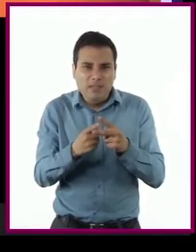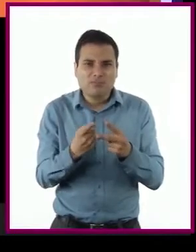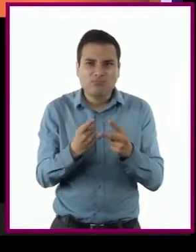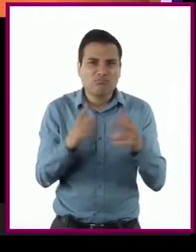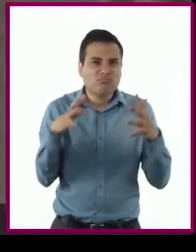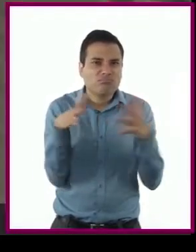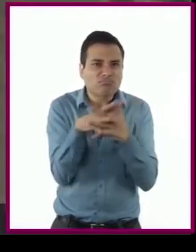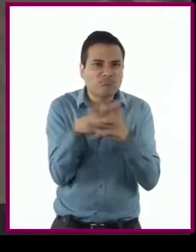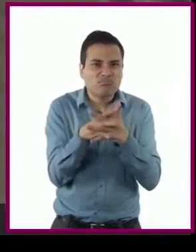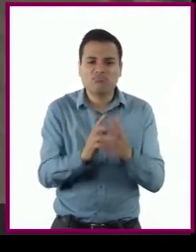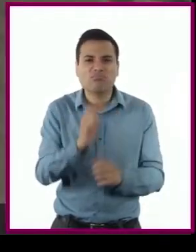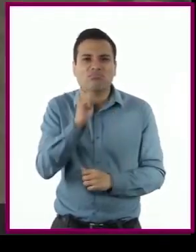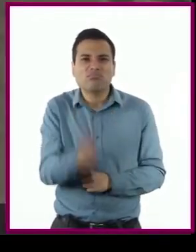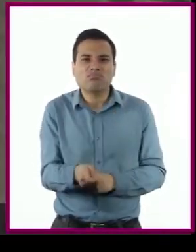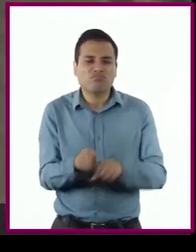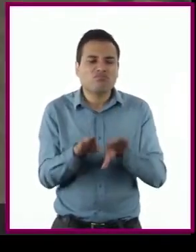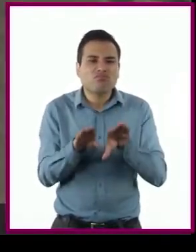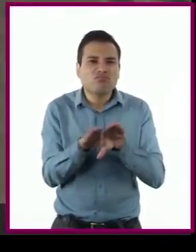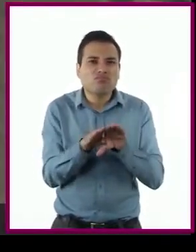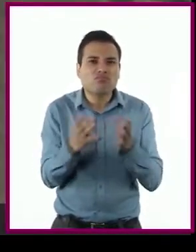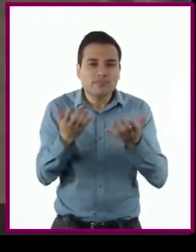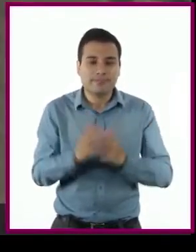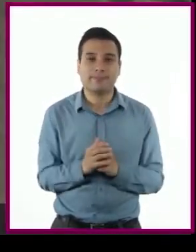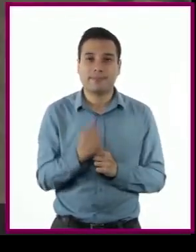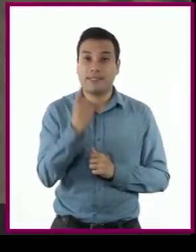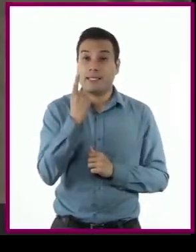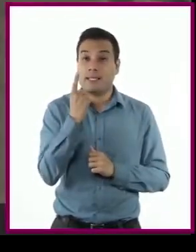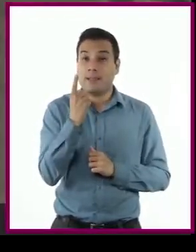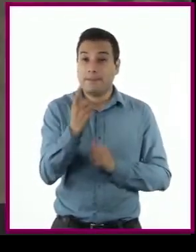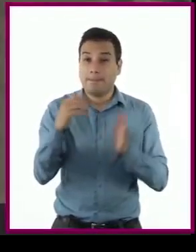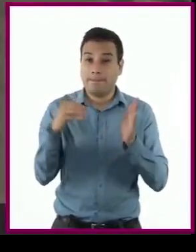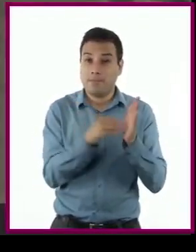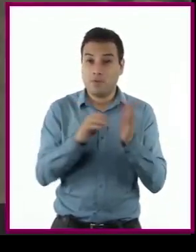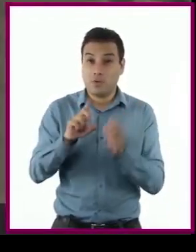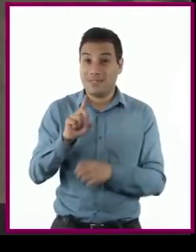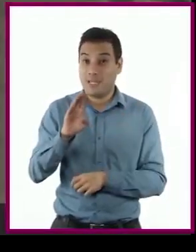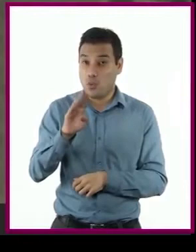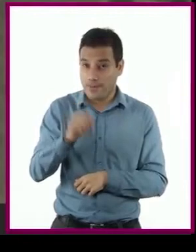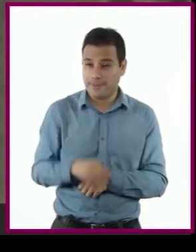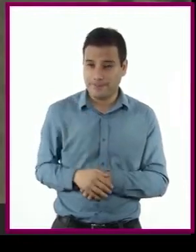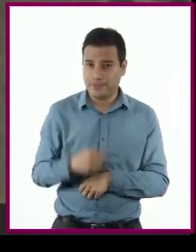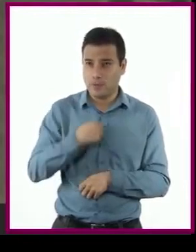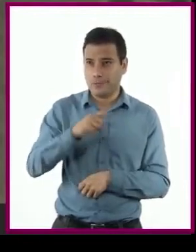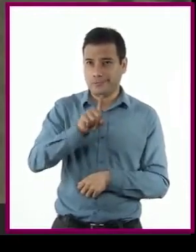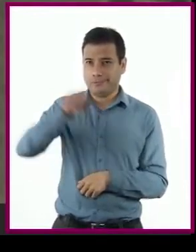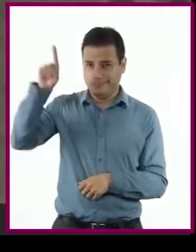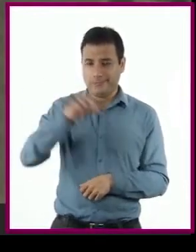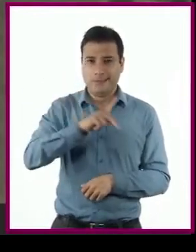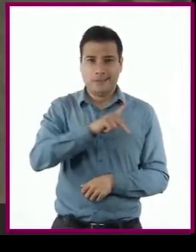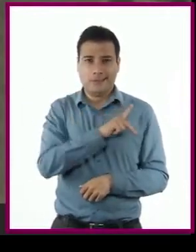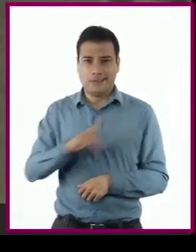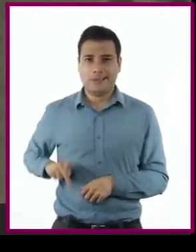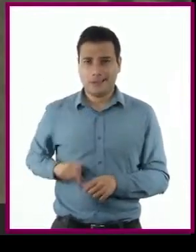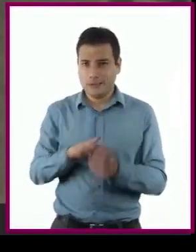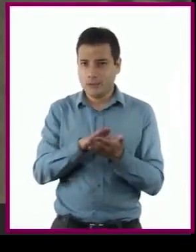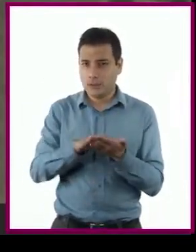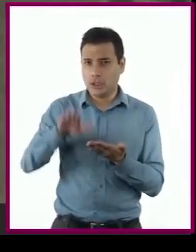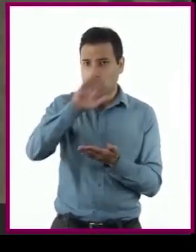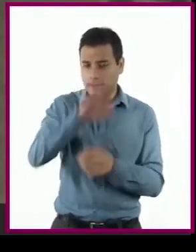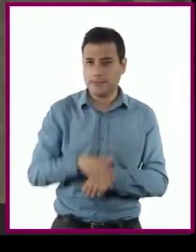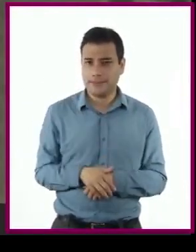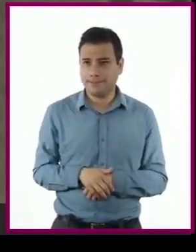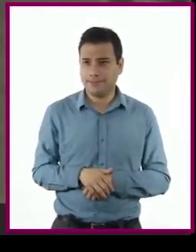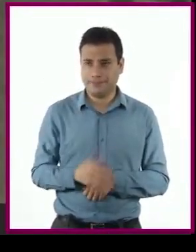aspecto? En 1939 regresé al King's College of Cambridge. donde me llamaron